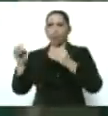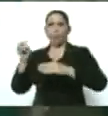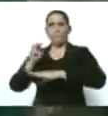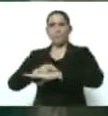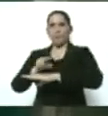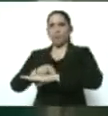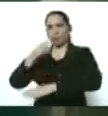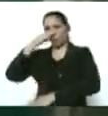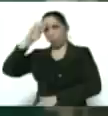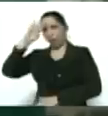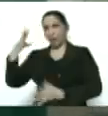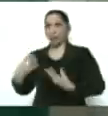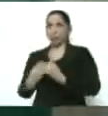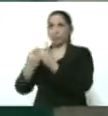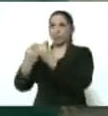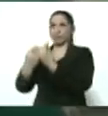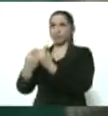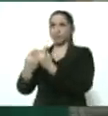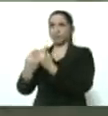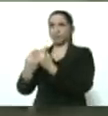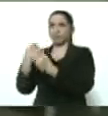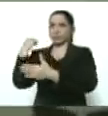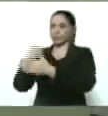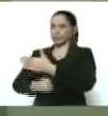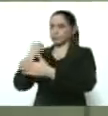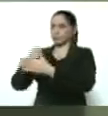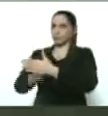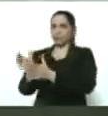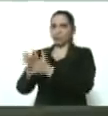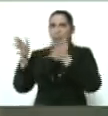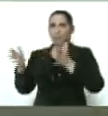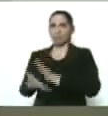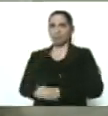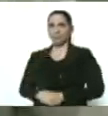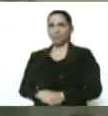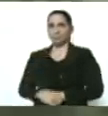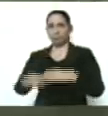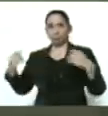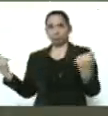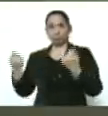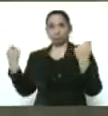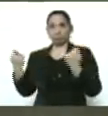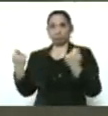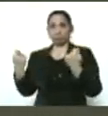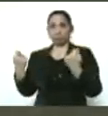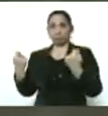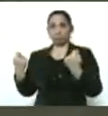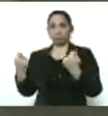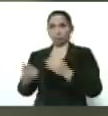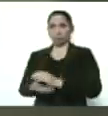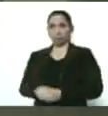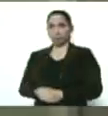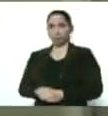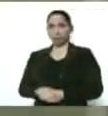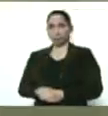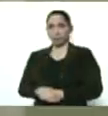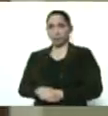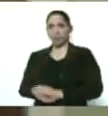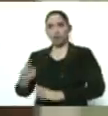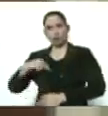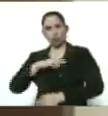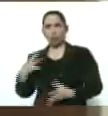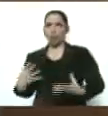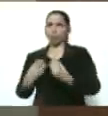médicos cubanos que nos acompañan en esta gran campaña admirable. Decirle que aquí estaremos